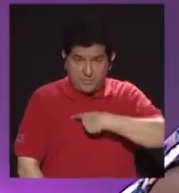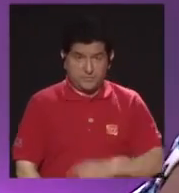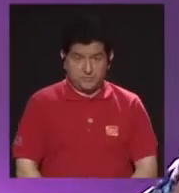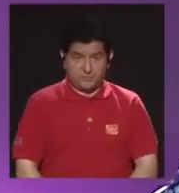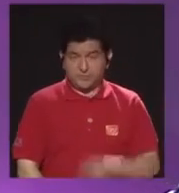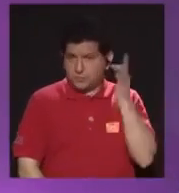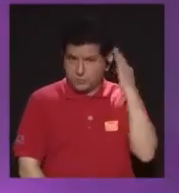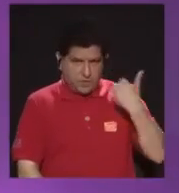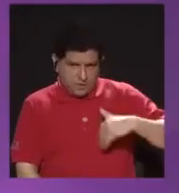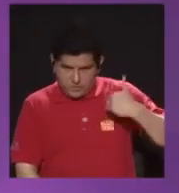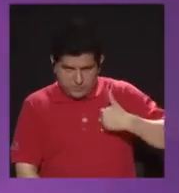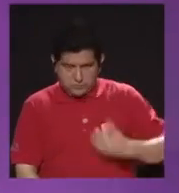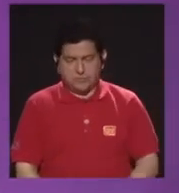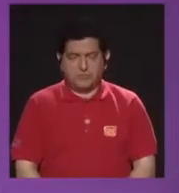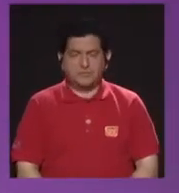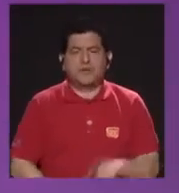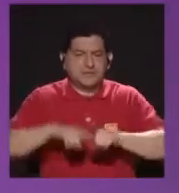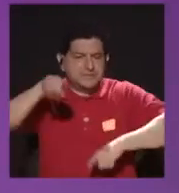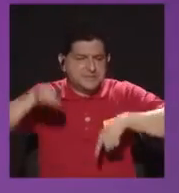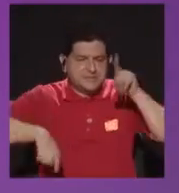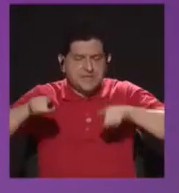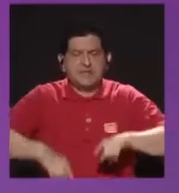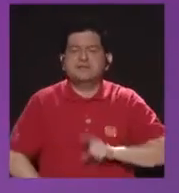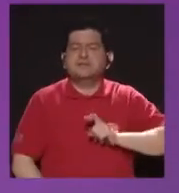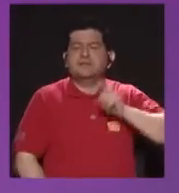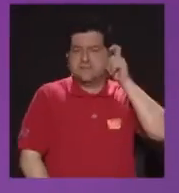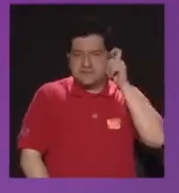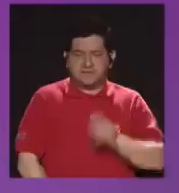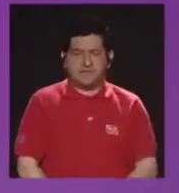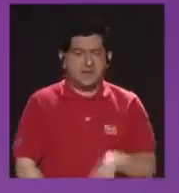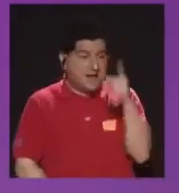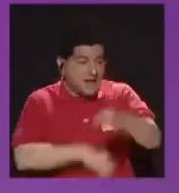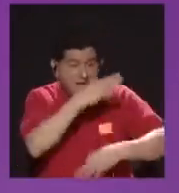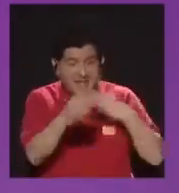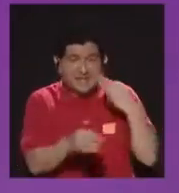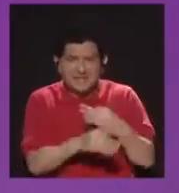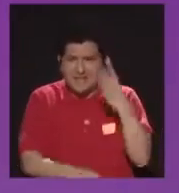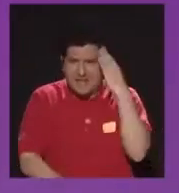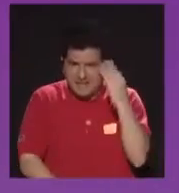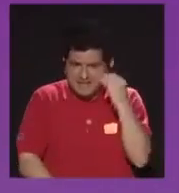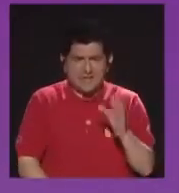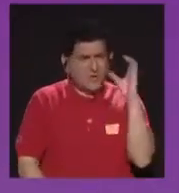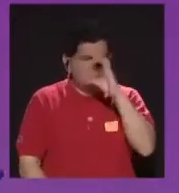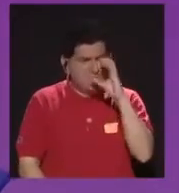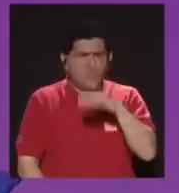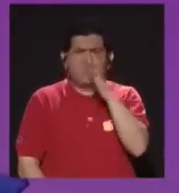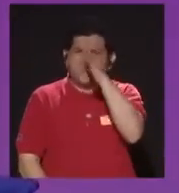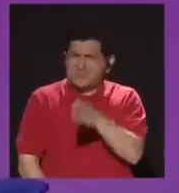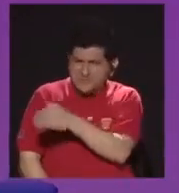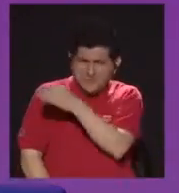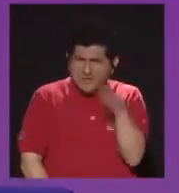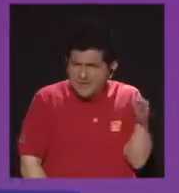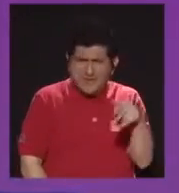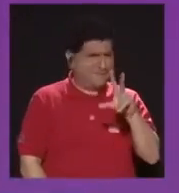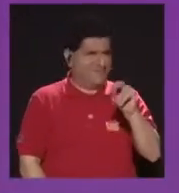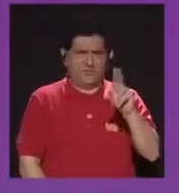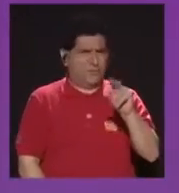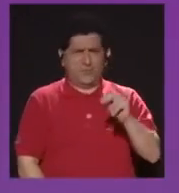nosotras la diversidad sexual este tipo de experiencia no es que estamos buscando una bendición